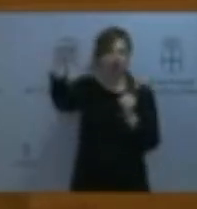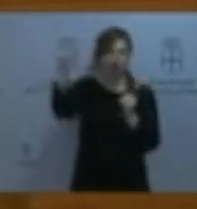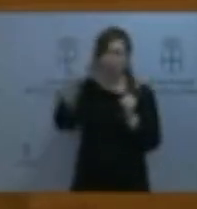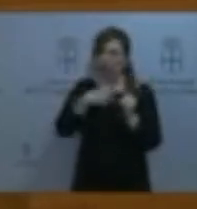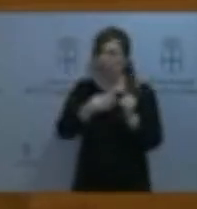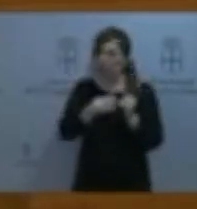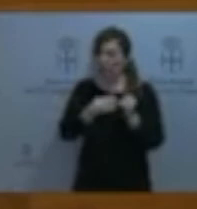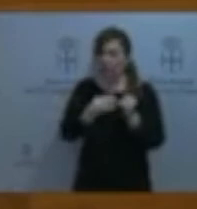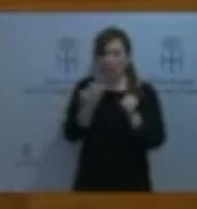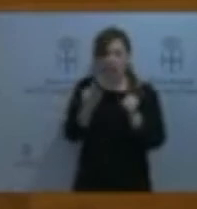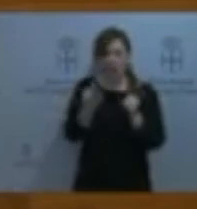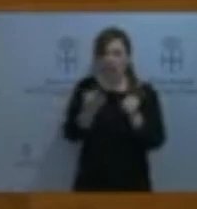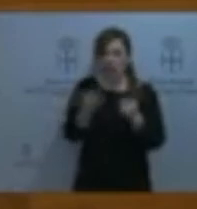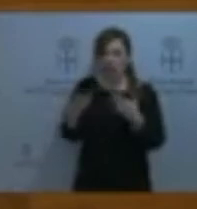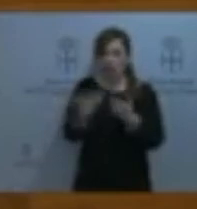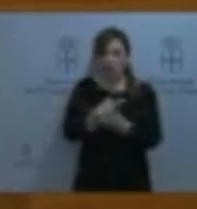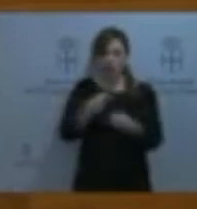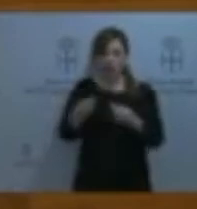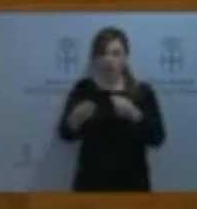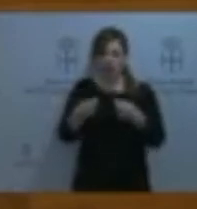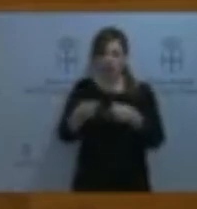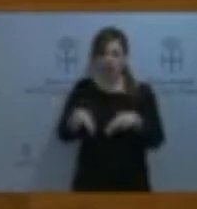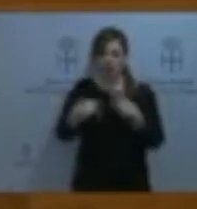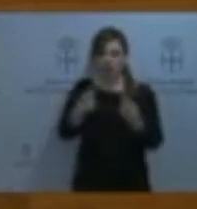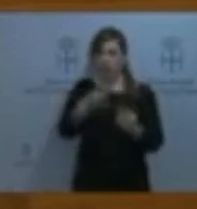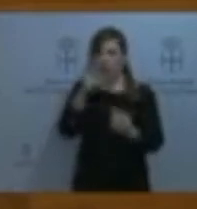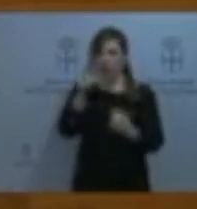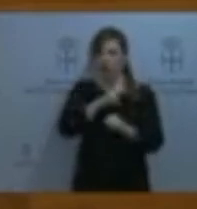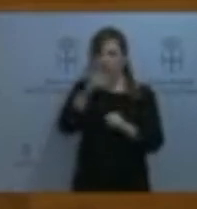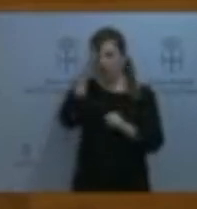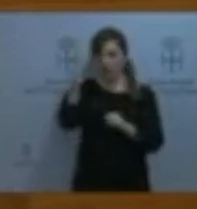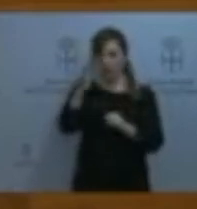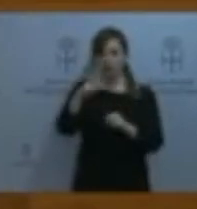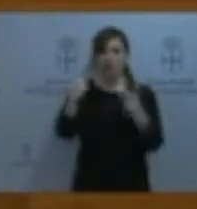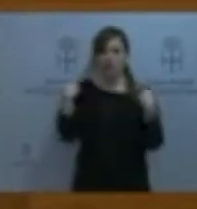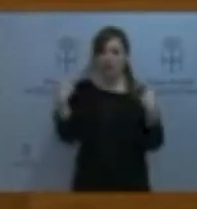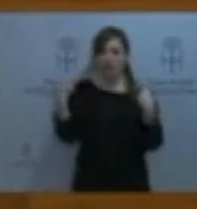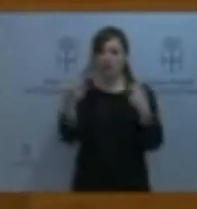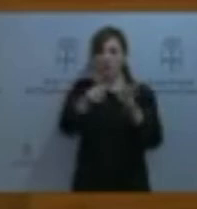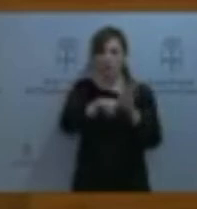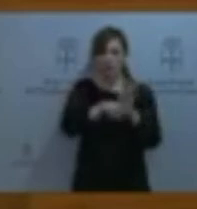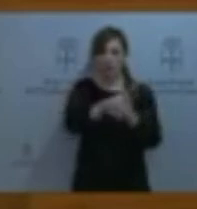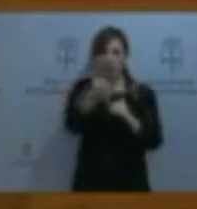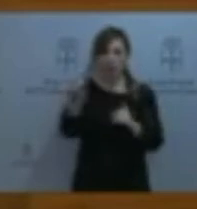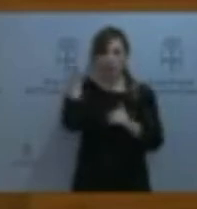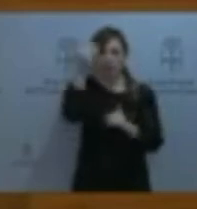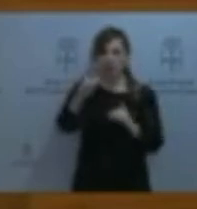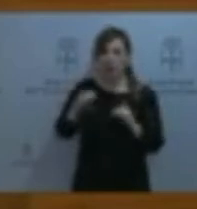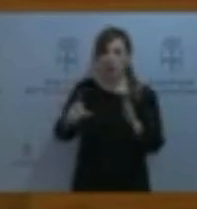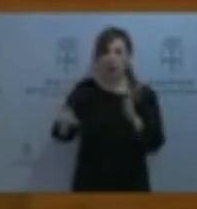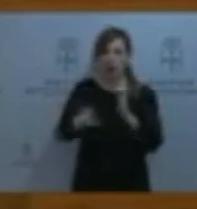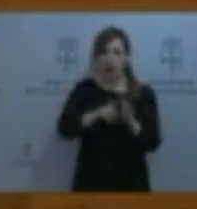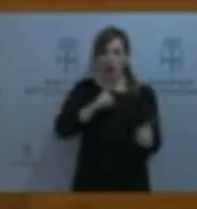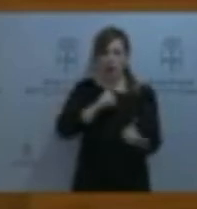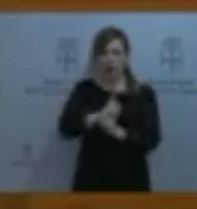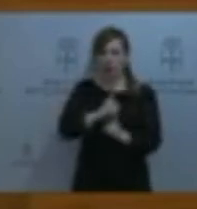una manera coordinada ante esto. Esperamos que la Fiscalía tome medidas oportunas y lo considere un delito, como así apareció